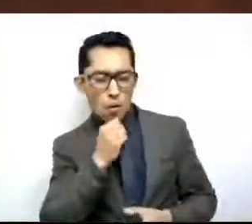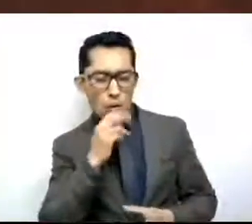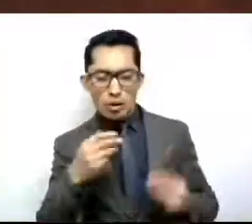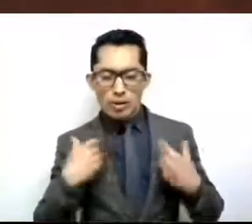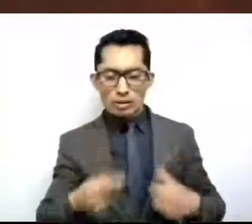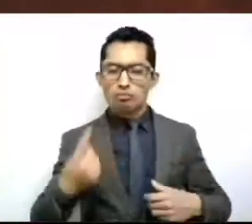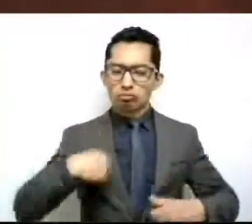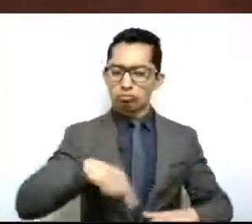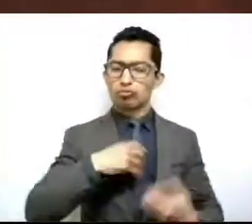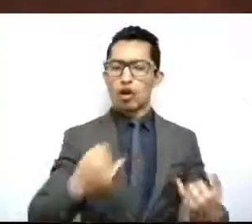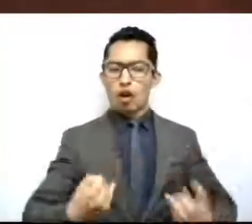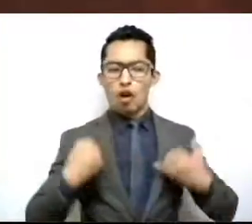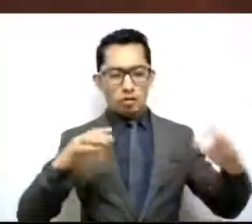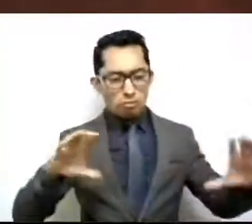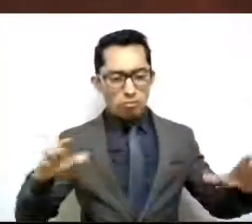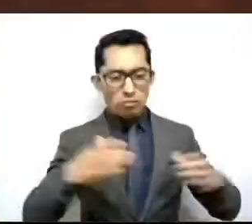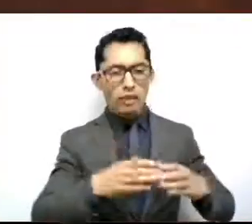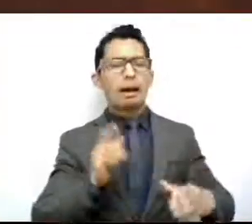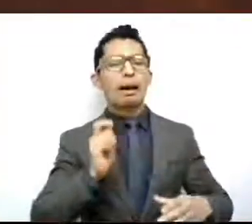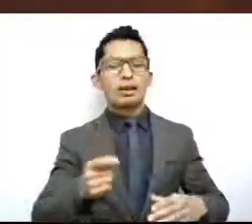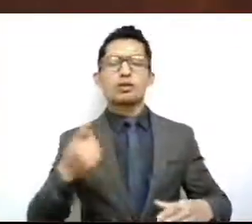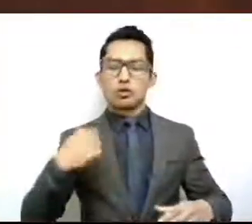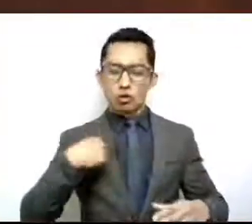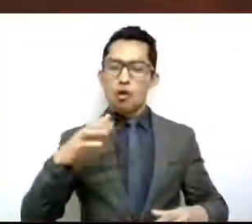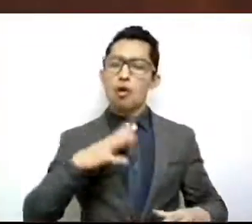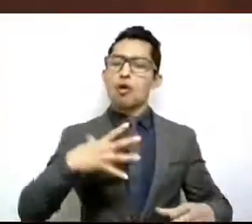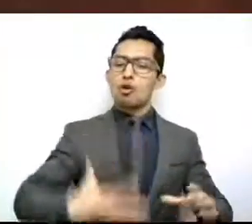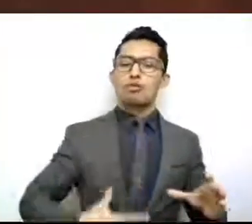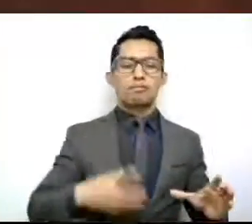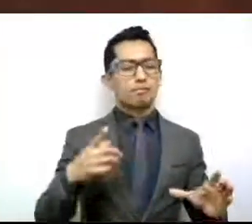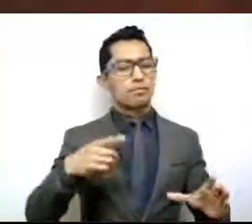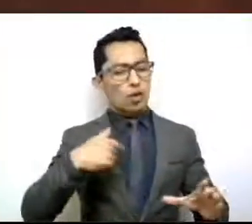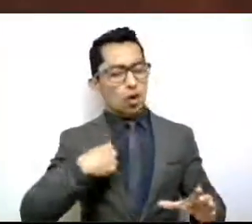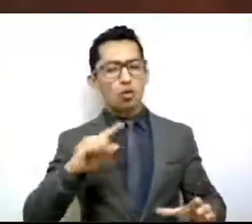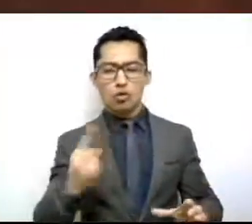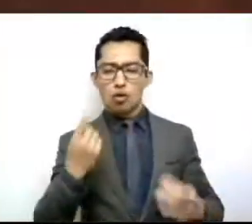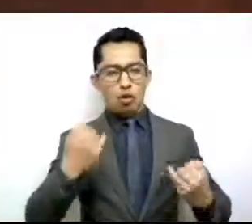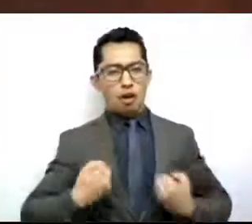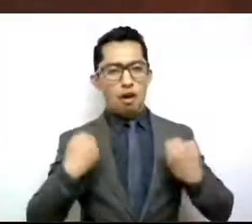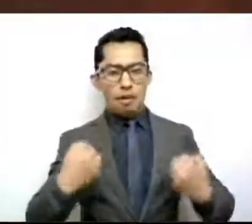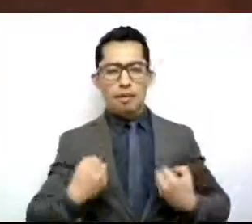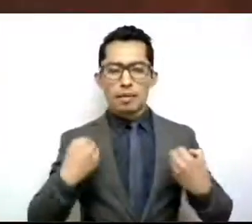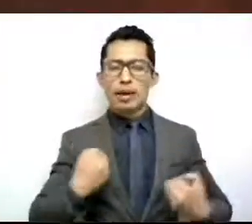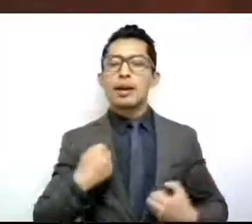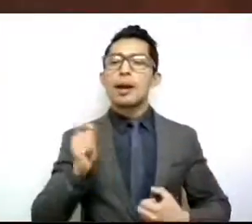representamos como sector, al que orgullosamente pertenezco, los jóvenes somos el